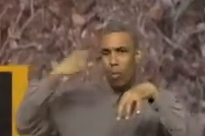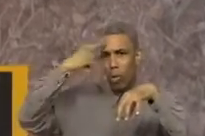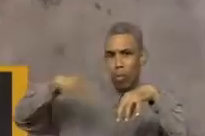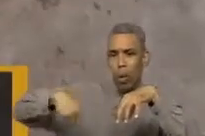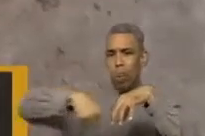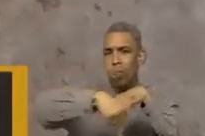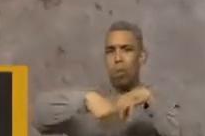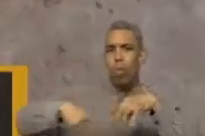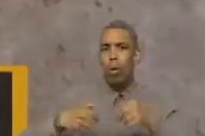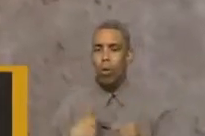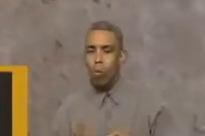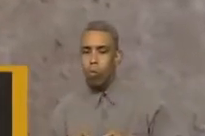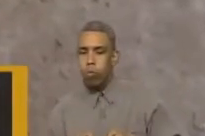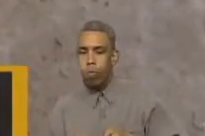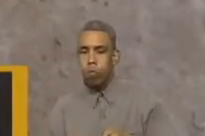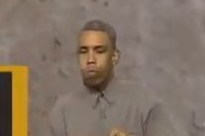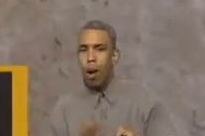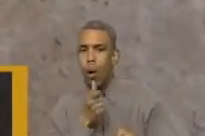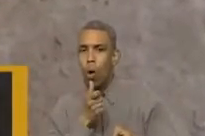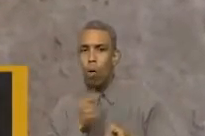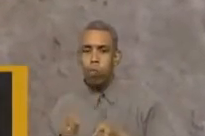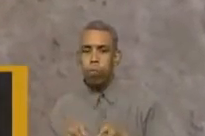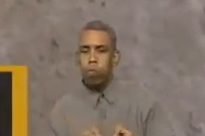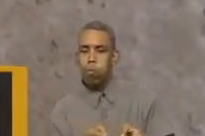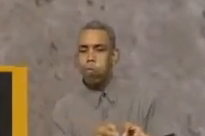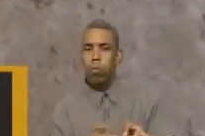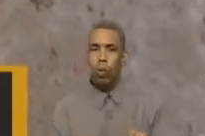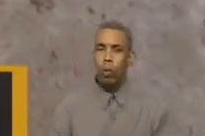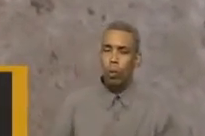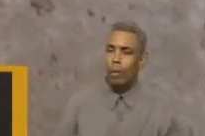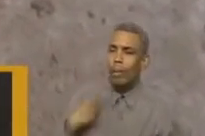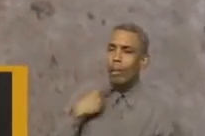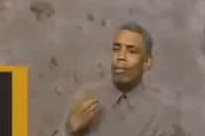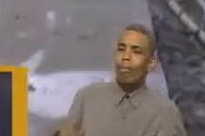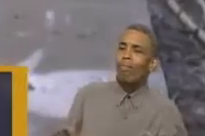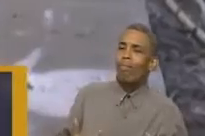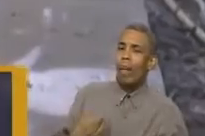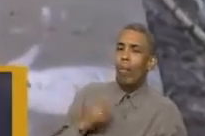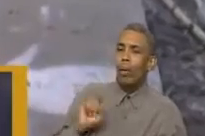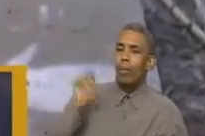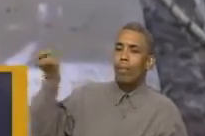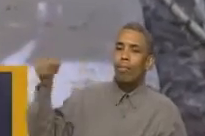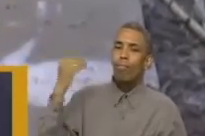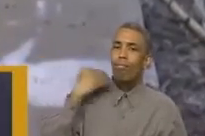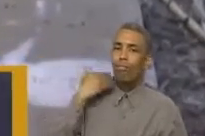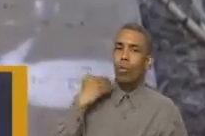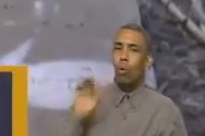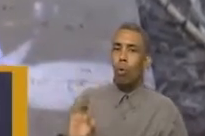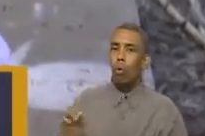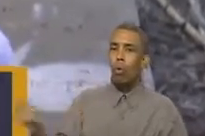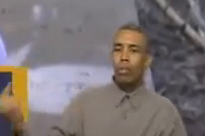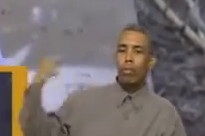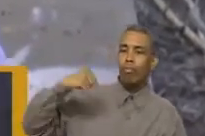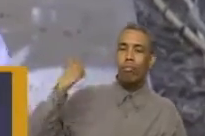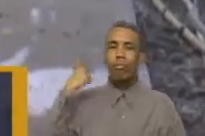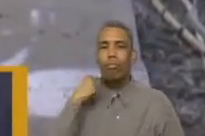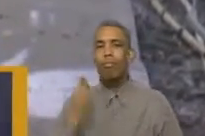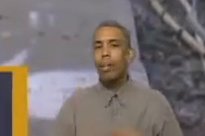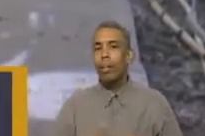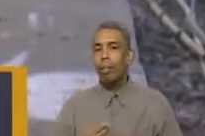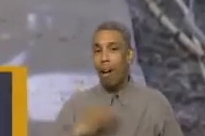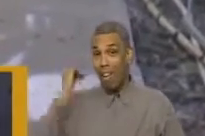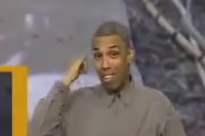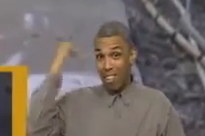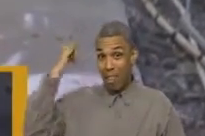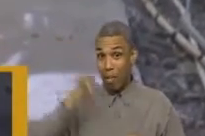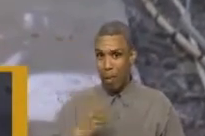es recolectar otra vez para hacerle el puente, para que ellos puedan transitar por acá, porque esa es